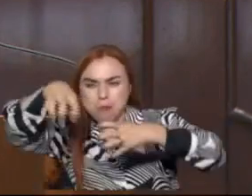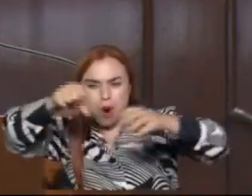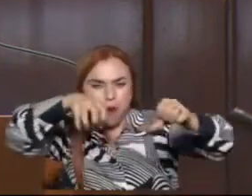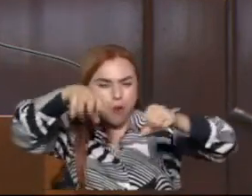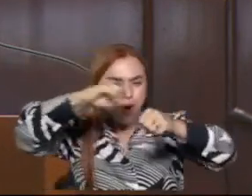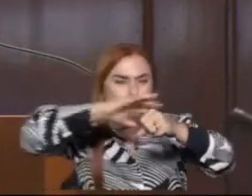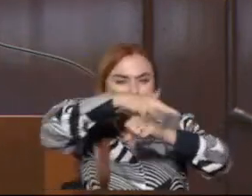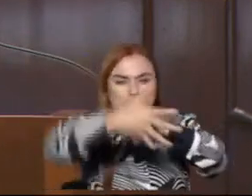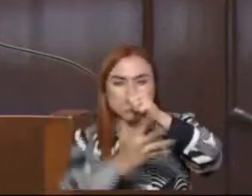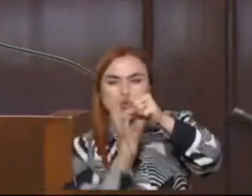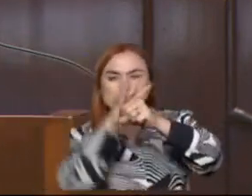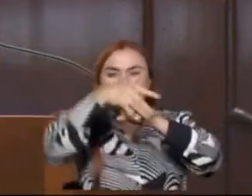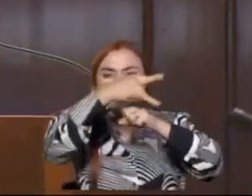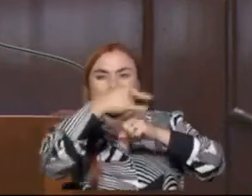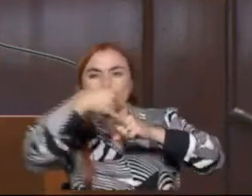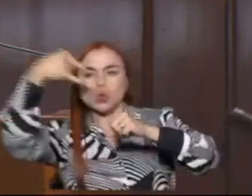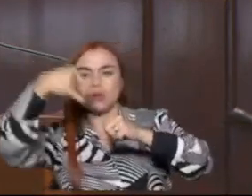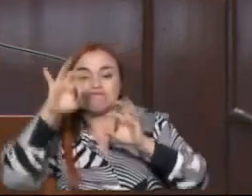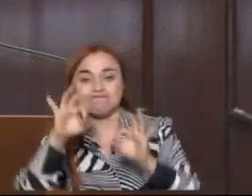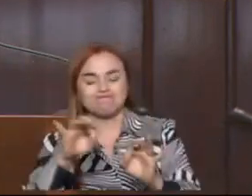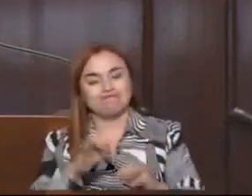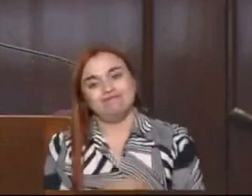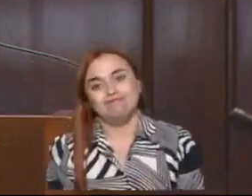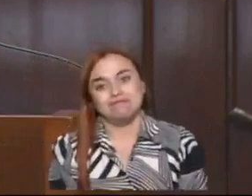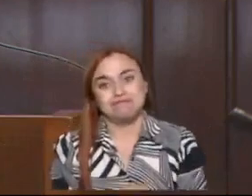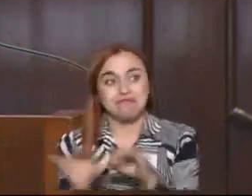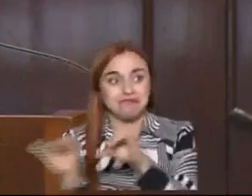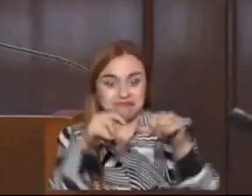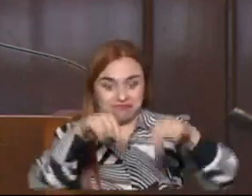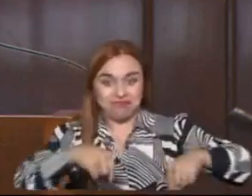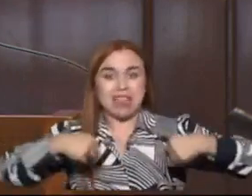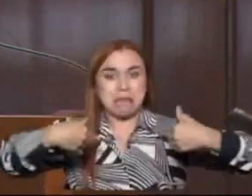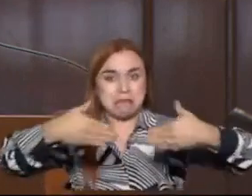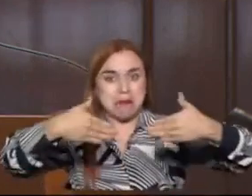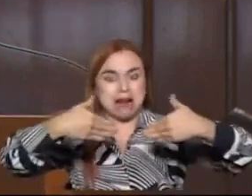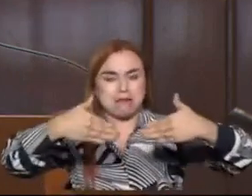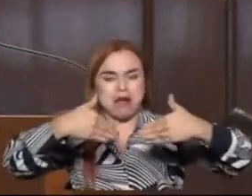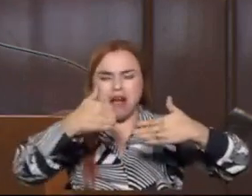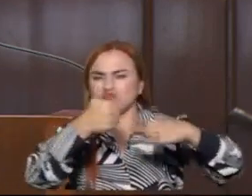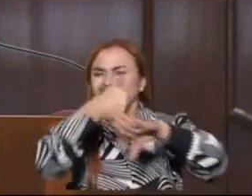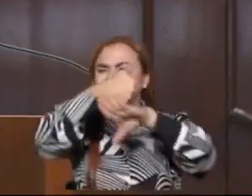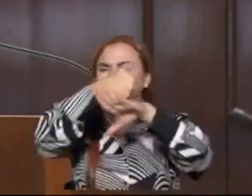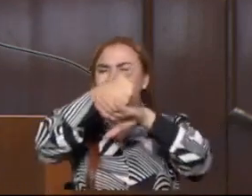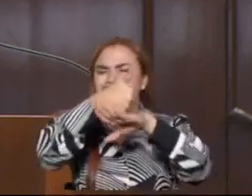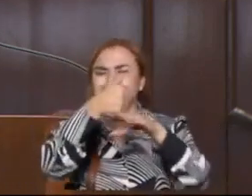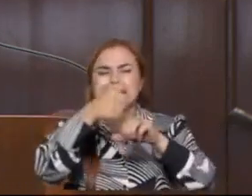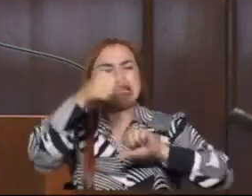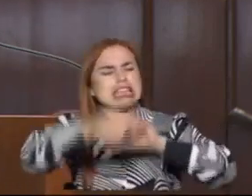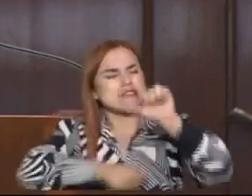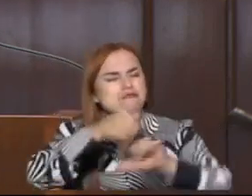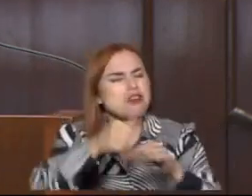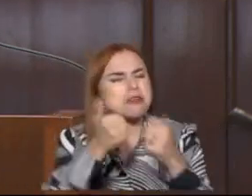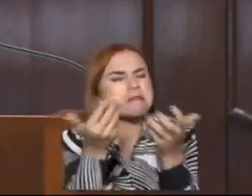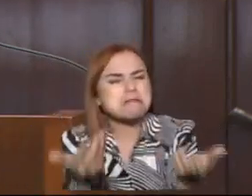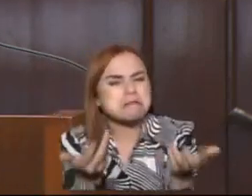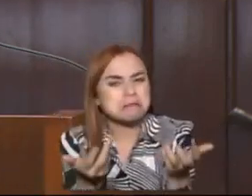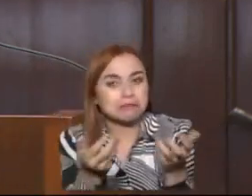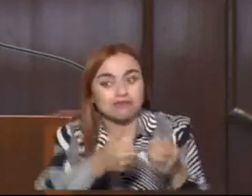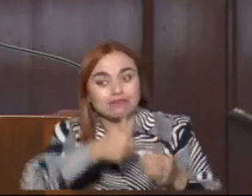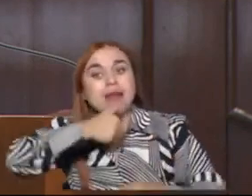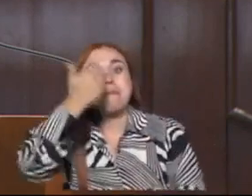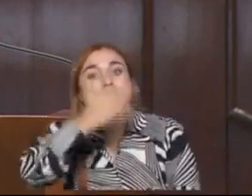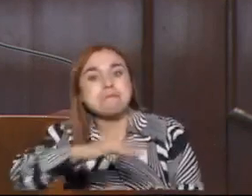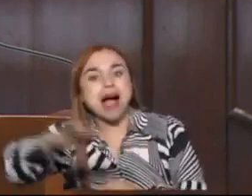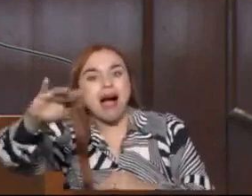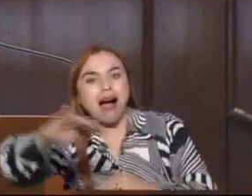También nuestro país ha hecho un esfuerzo extraordinario para preservar sus mares,